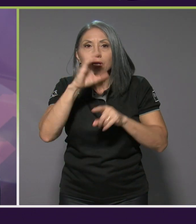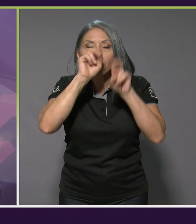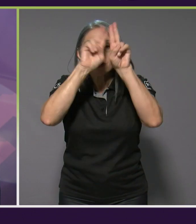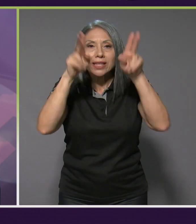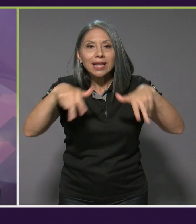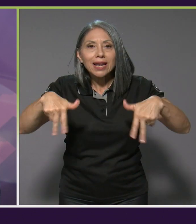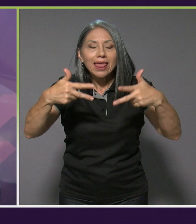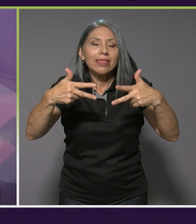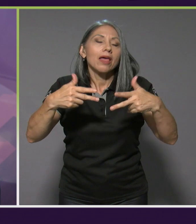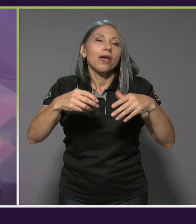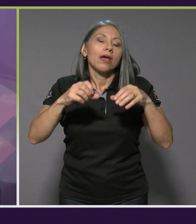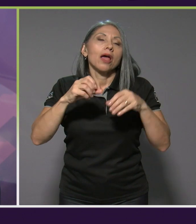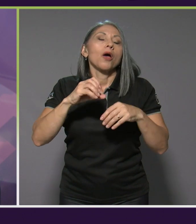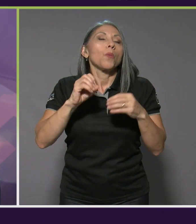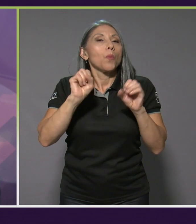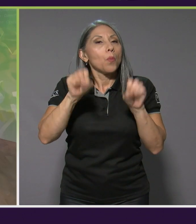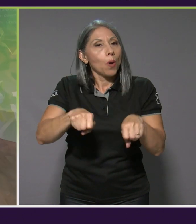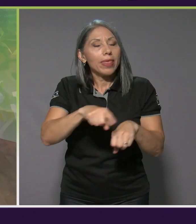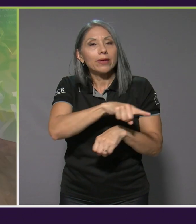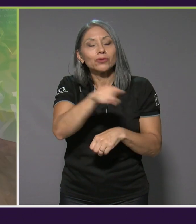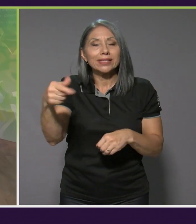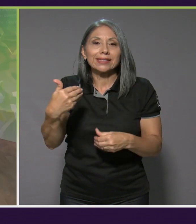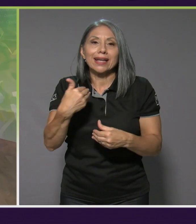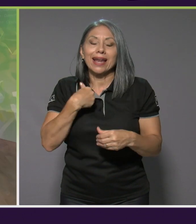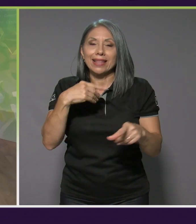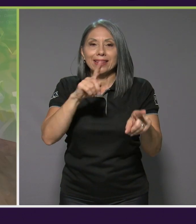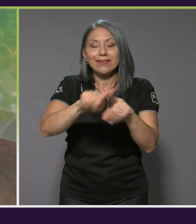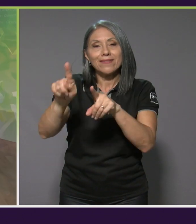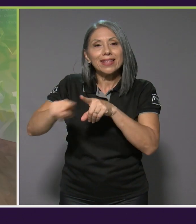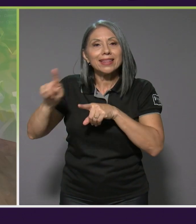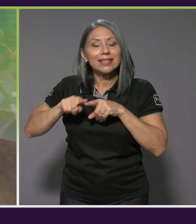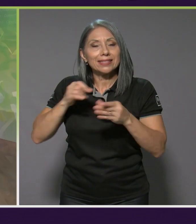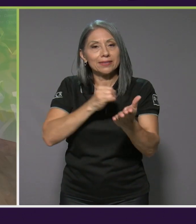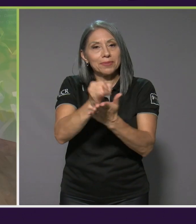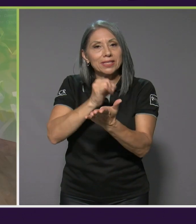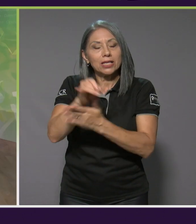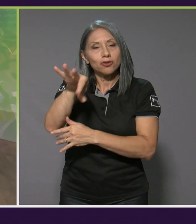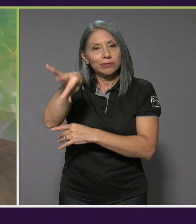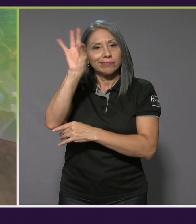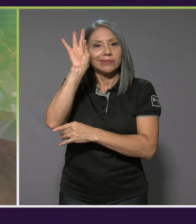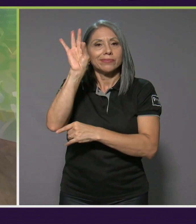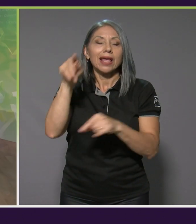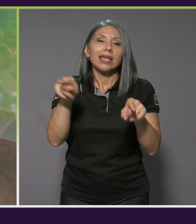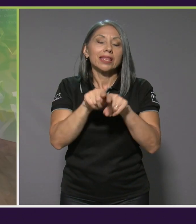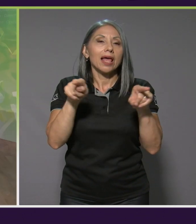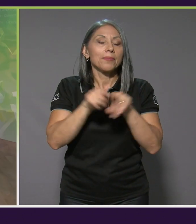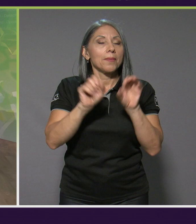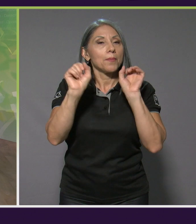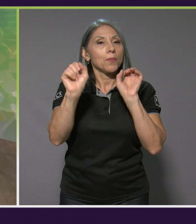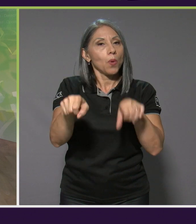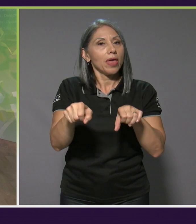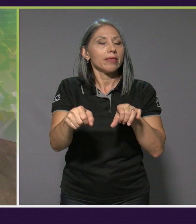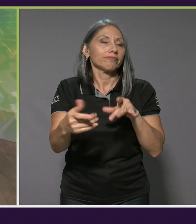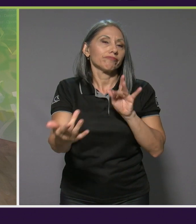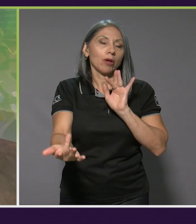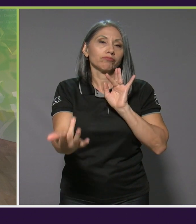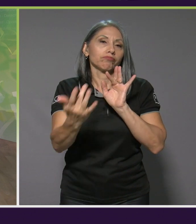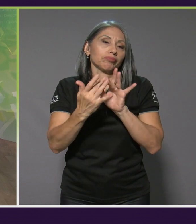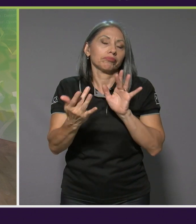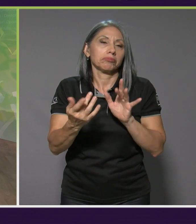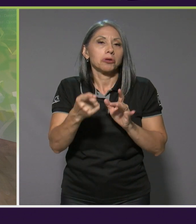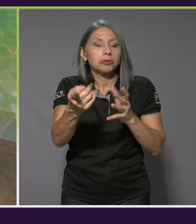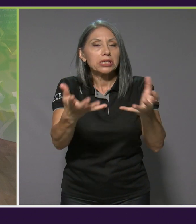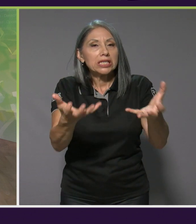distintas investigaciones que hemos hecho y también al contacto y por si desean recibir